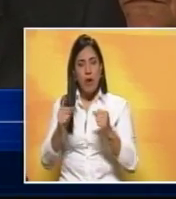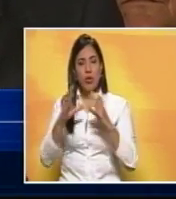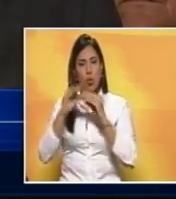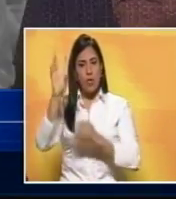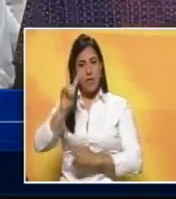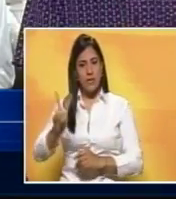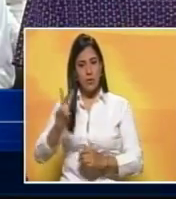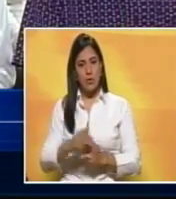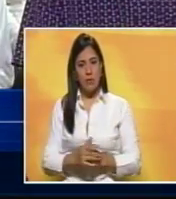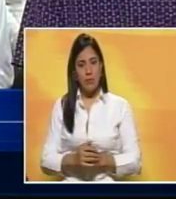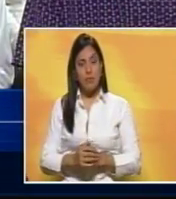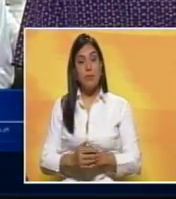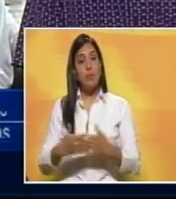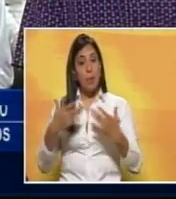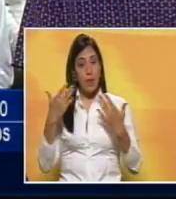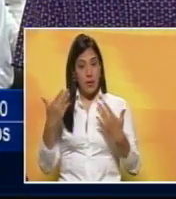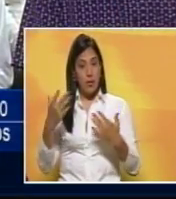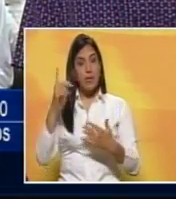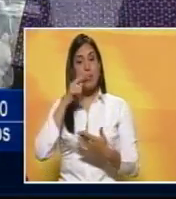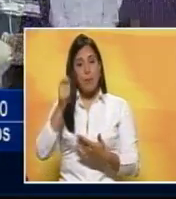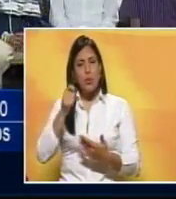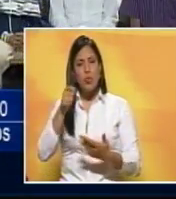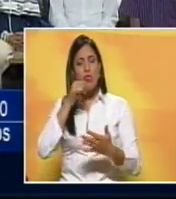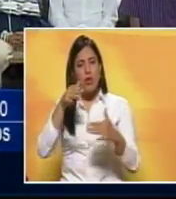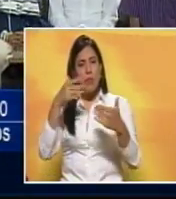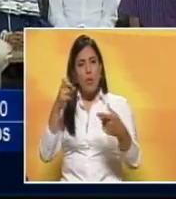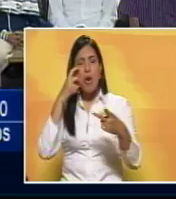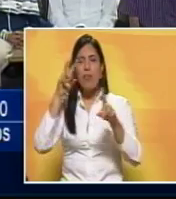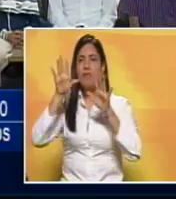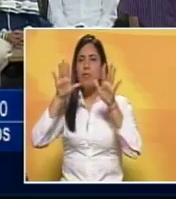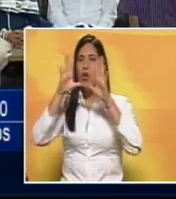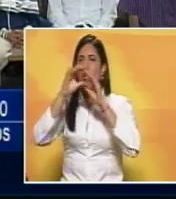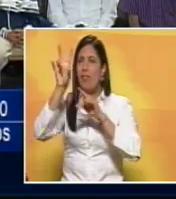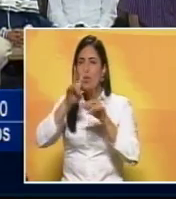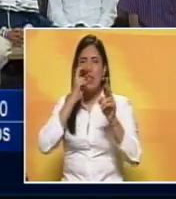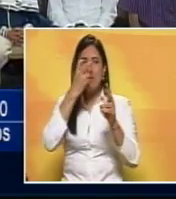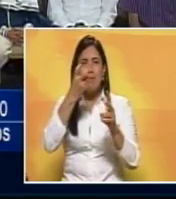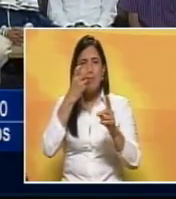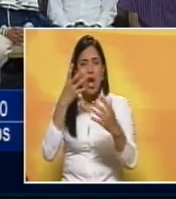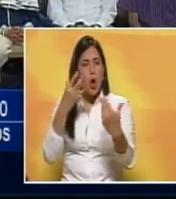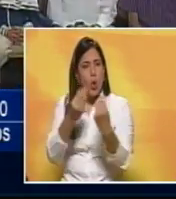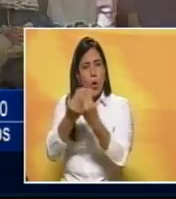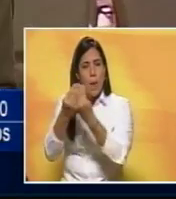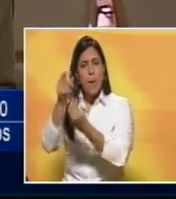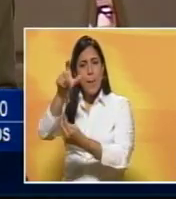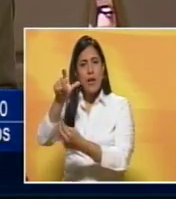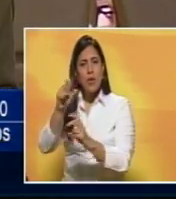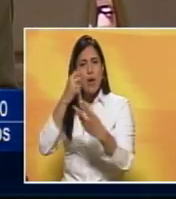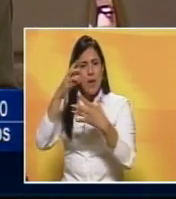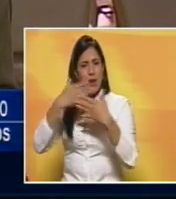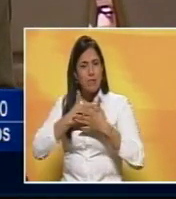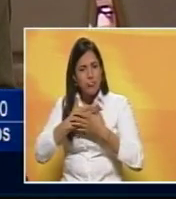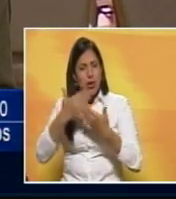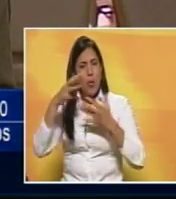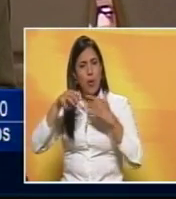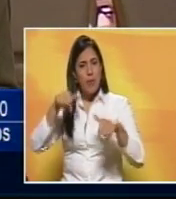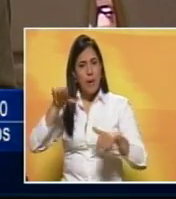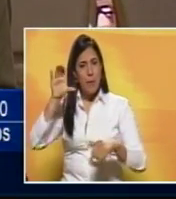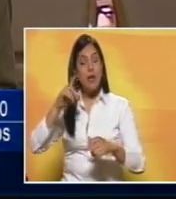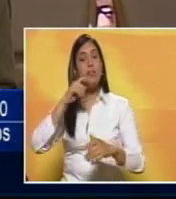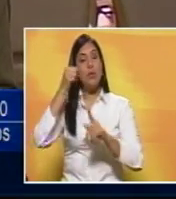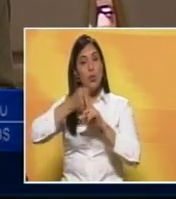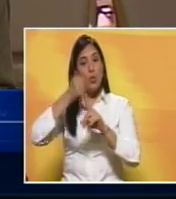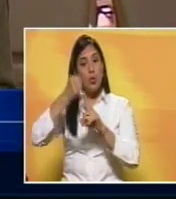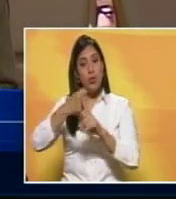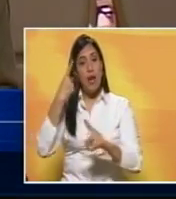toda Venezuela. Antonio Ecarri dijo que recorrerá cada rincón de Venezuela para acompañar a los venezolanos en la crisis que se vive actualmente.